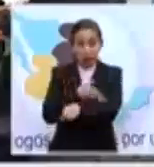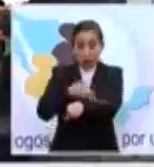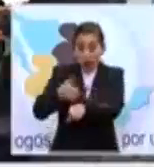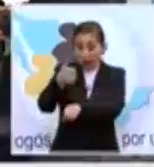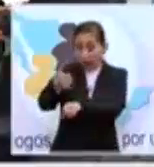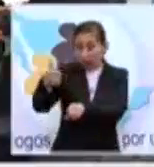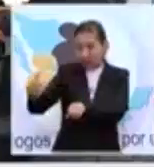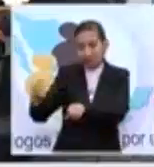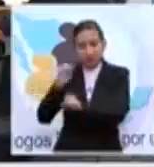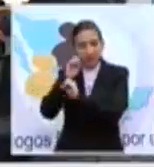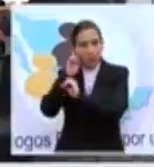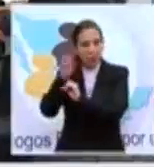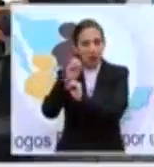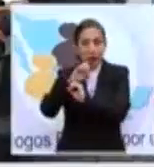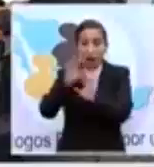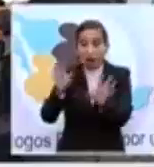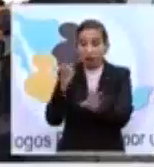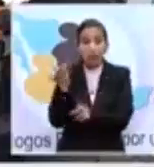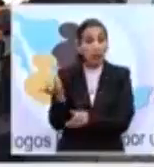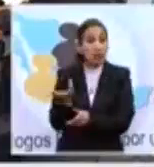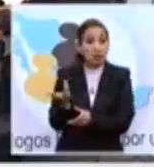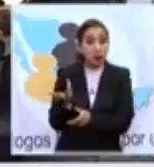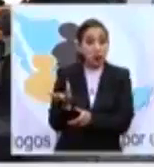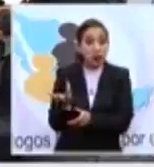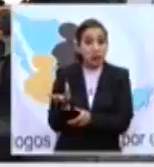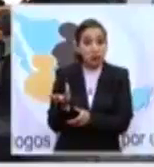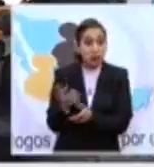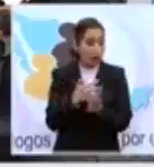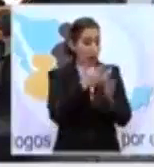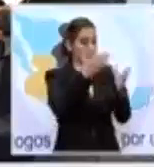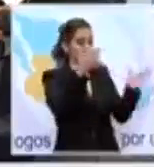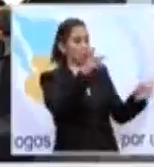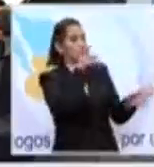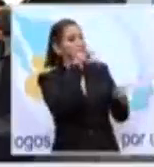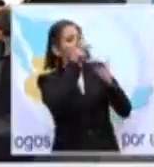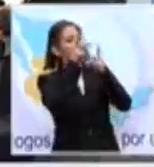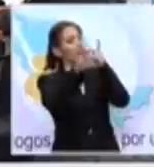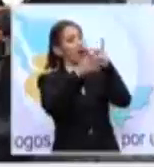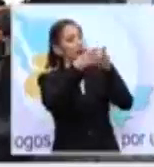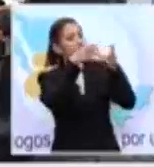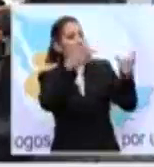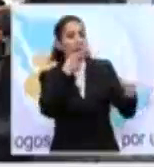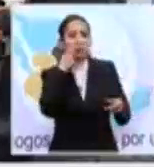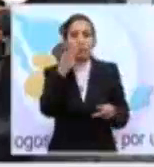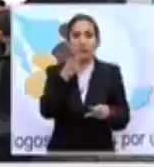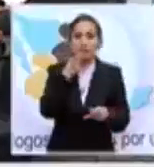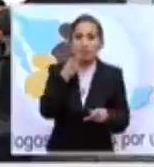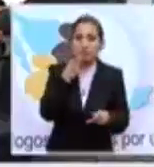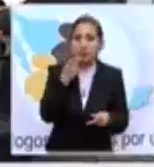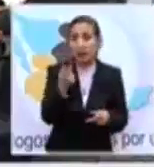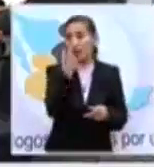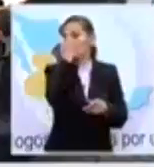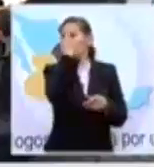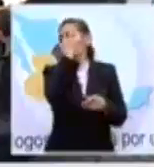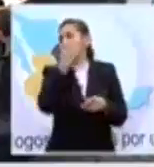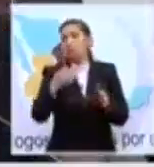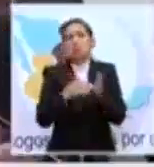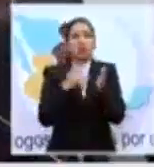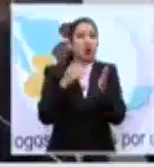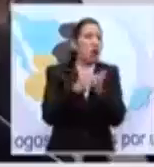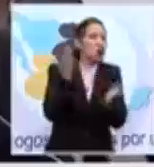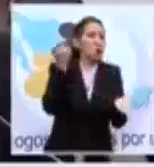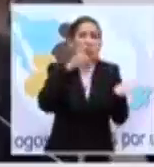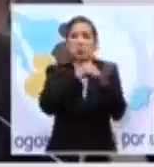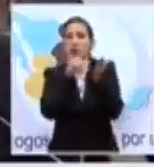familia por familia, y en lugar de eso ampliamos grandes conceptos en donde hablamos de cientos de millones o